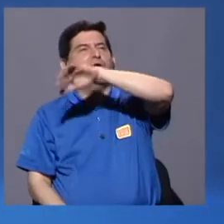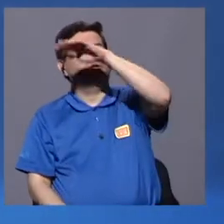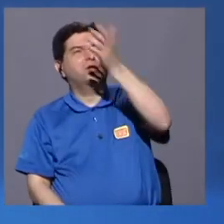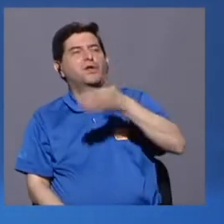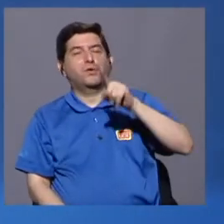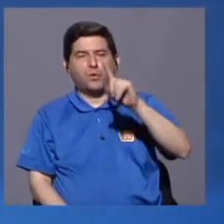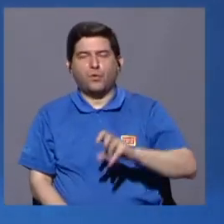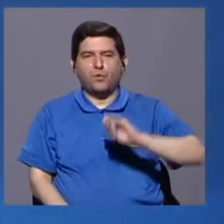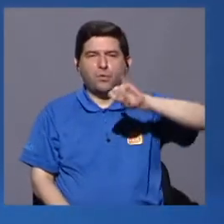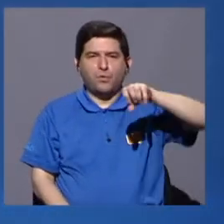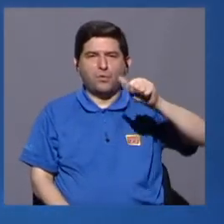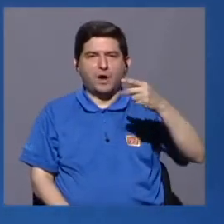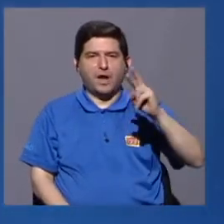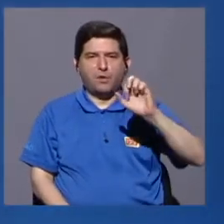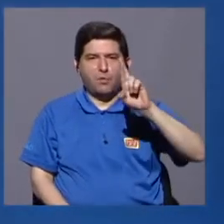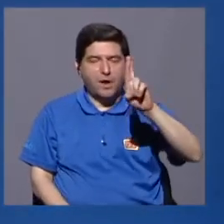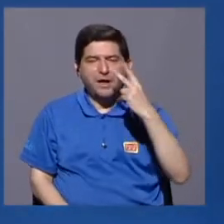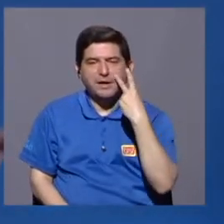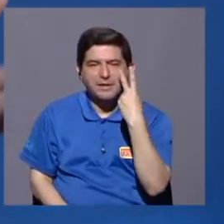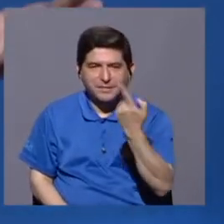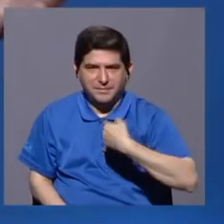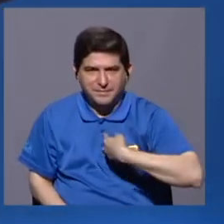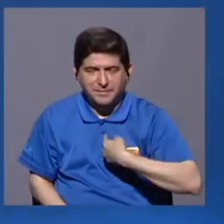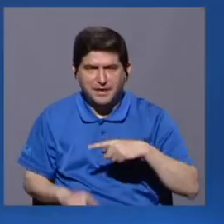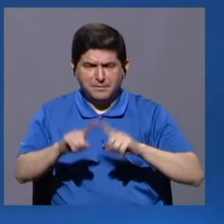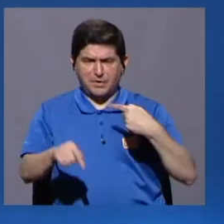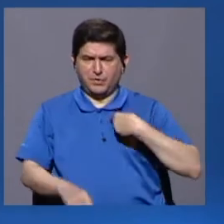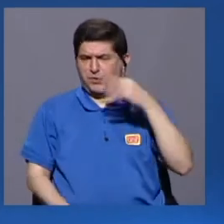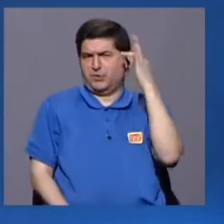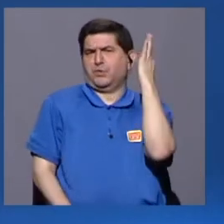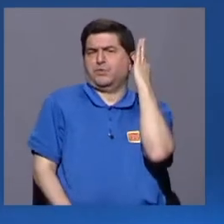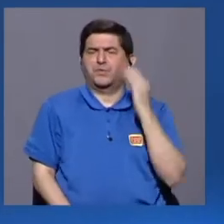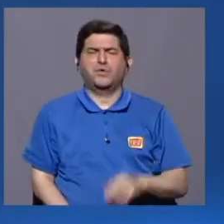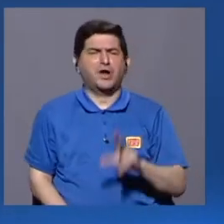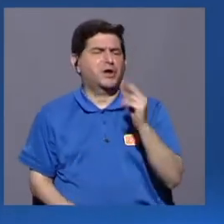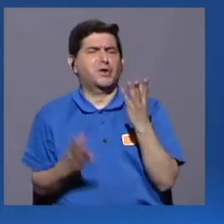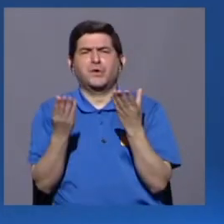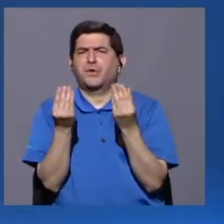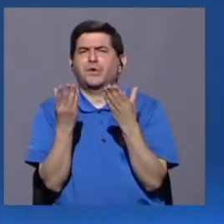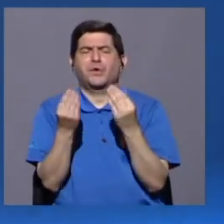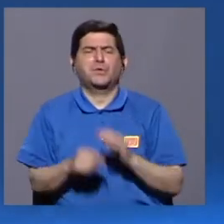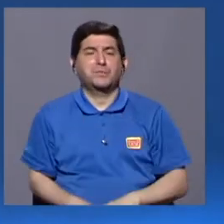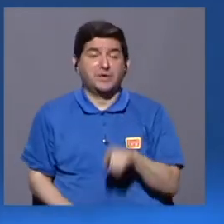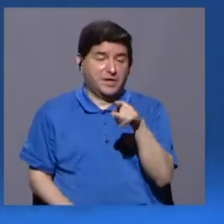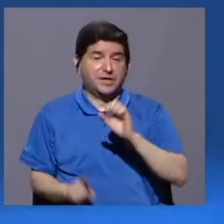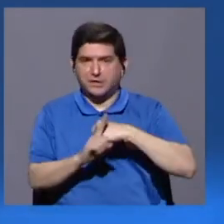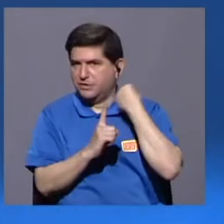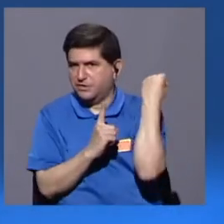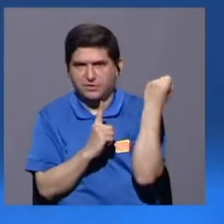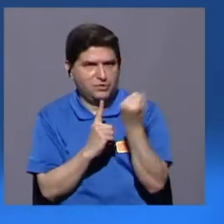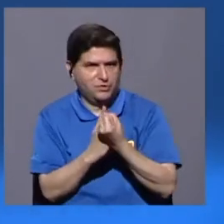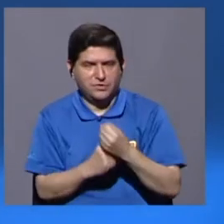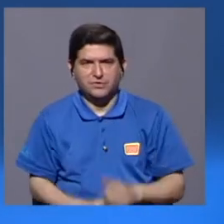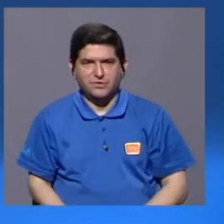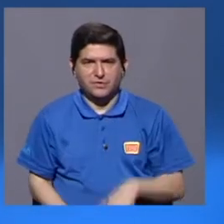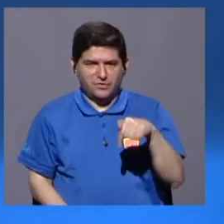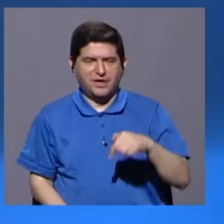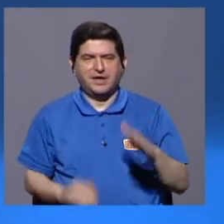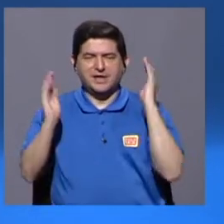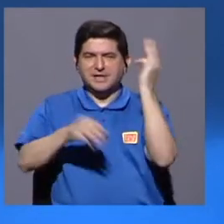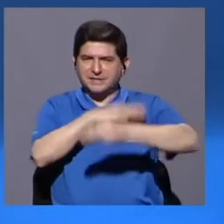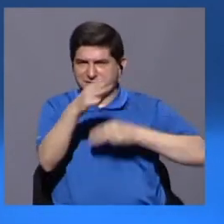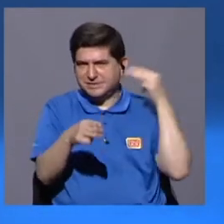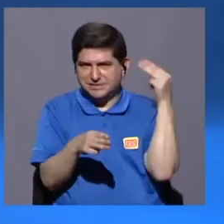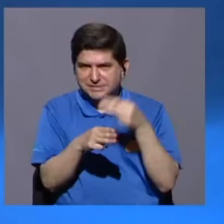un jaguar que me observa. Pero una mujer como yo no se atemoriza ante esas adversidades, porque en este gran